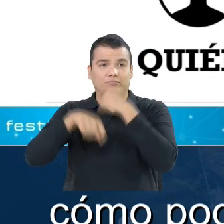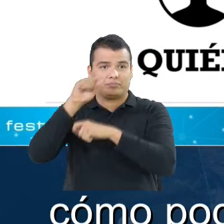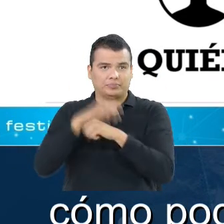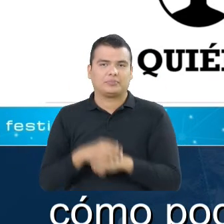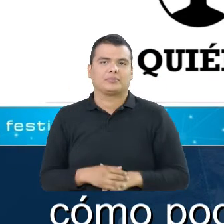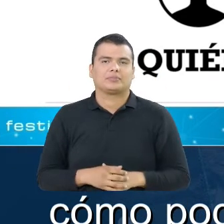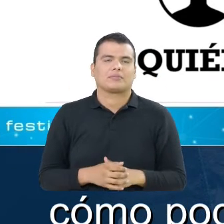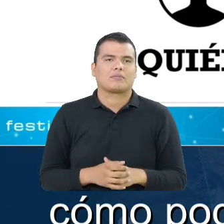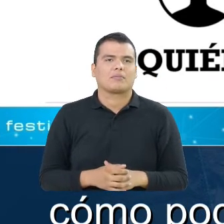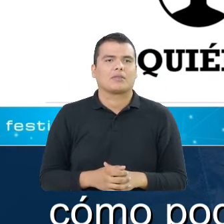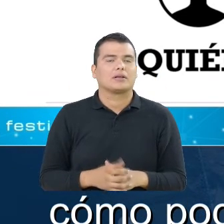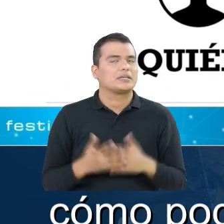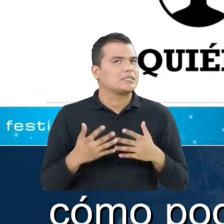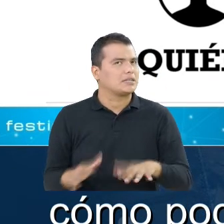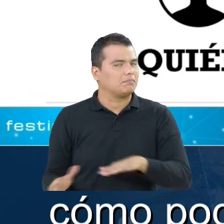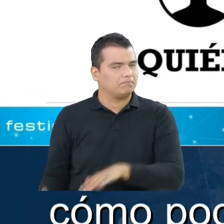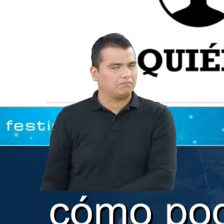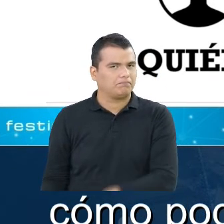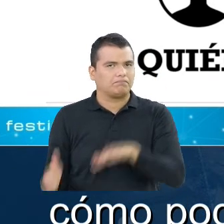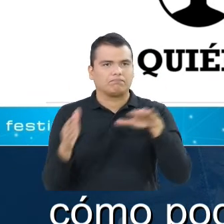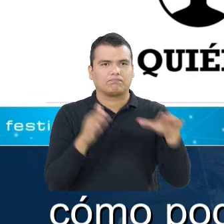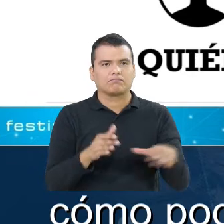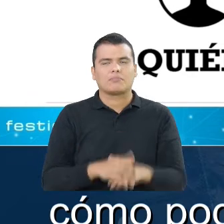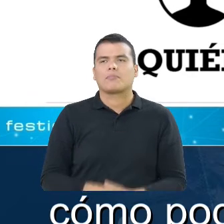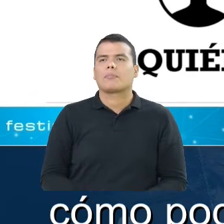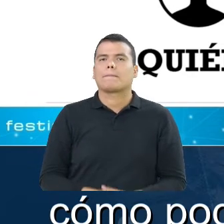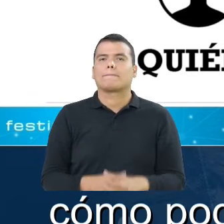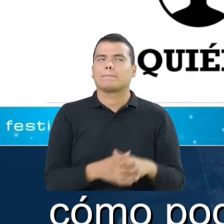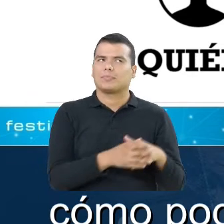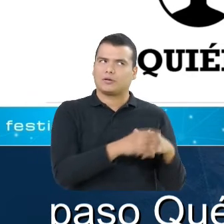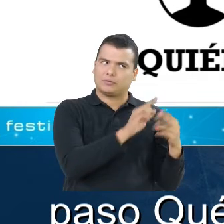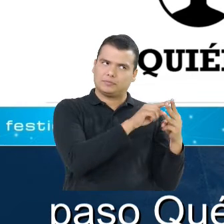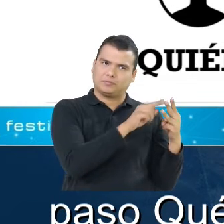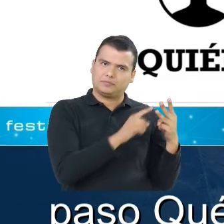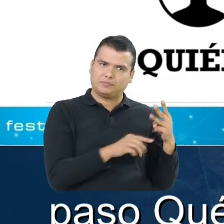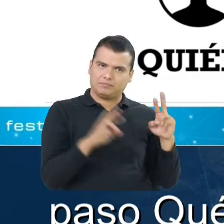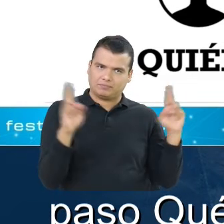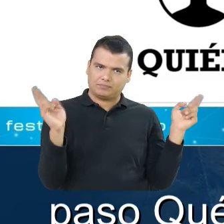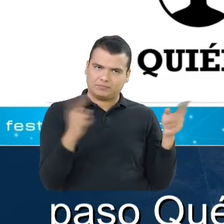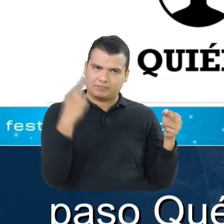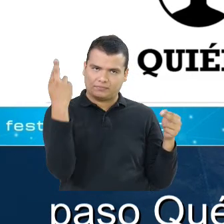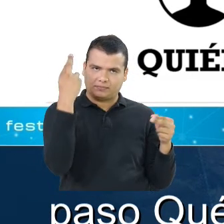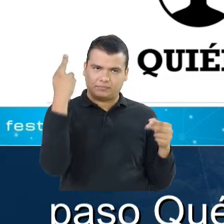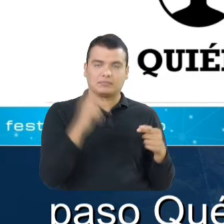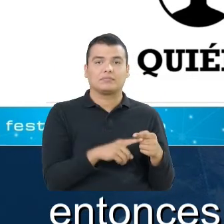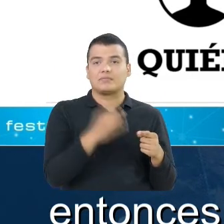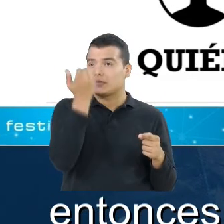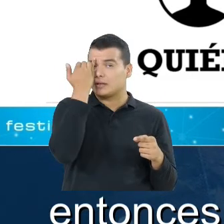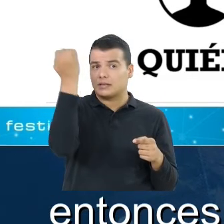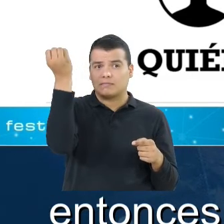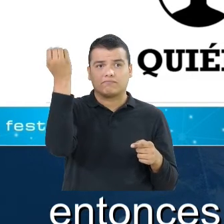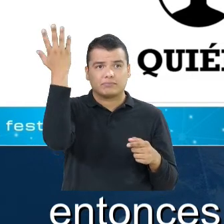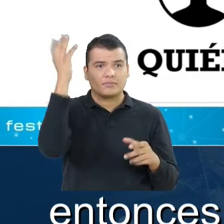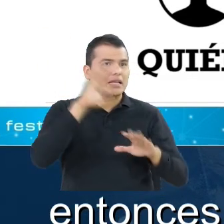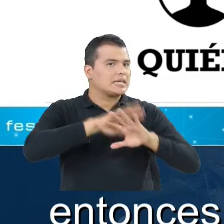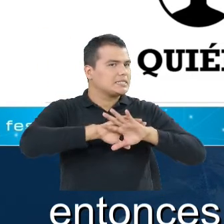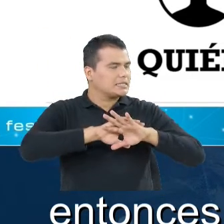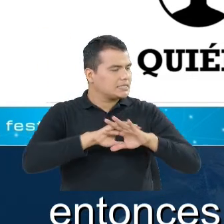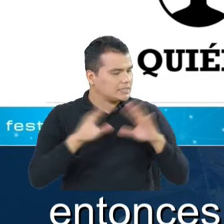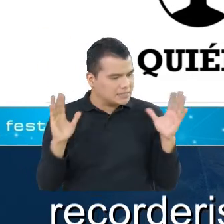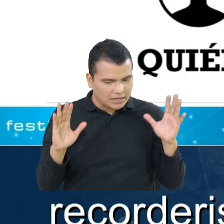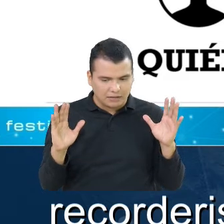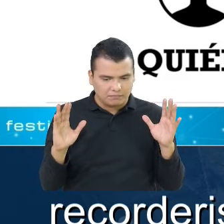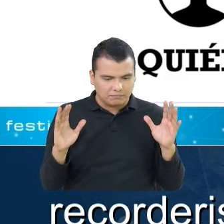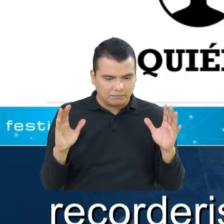finalmente, ¿dónde? Entonces, para hacer un pequeño recorderis, tuve una idea o no tenía la idea y ya sé de dónde puedo